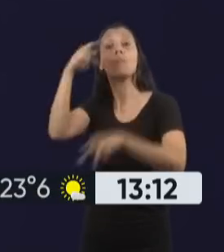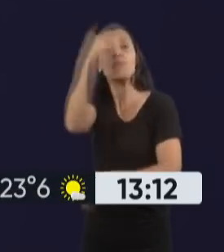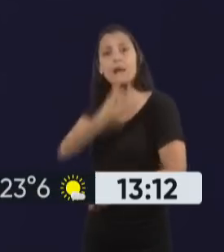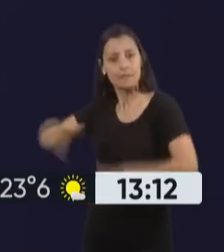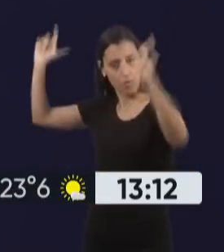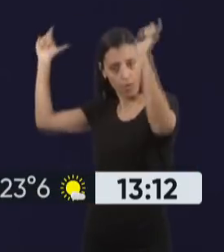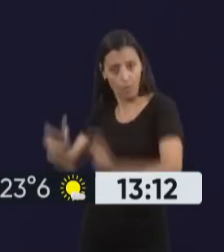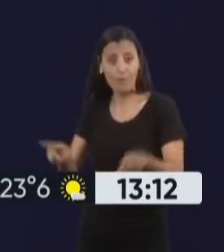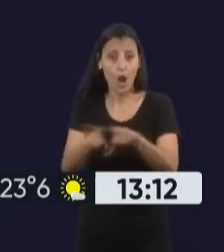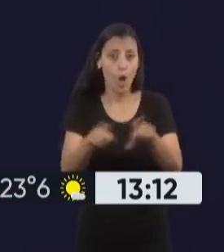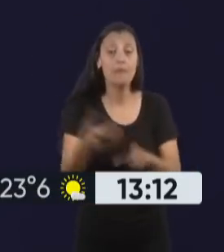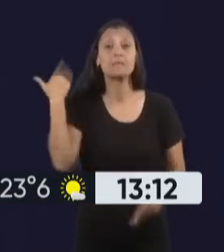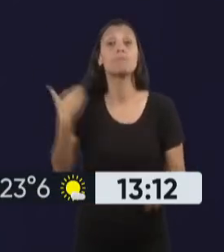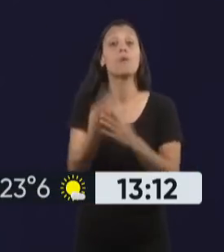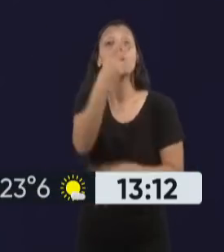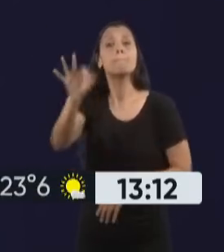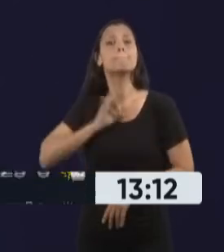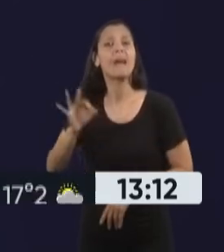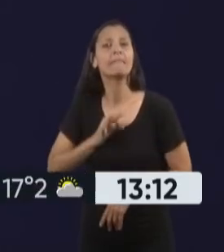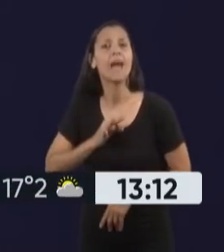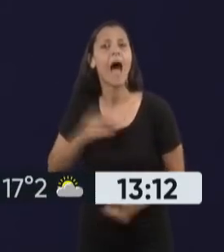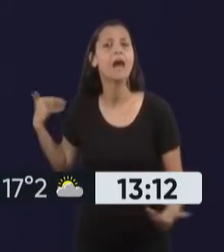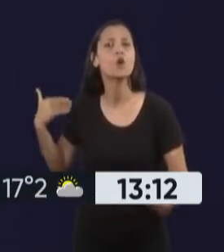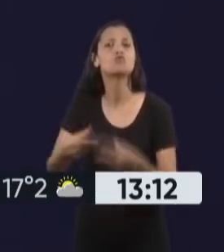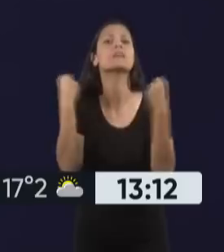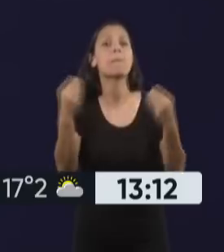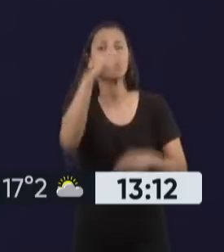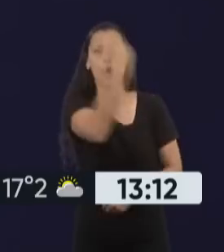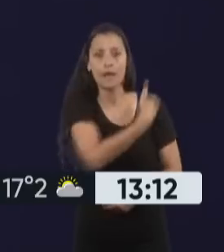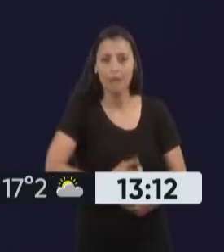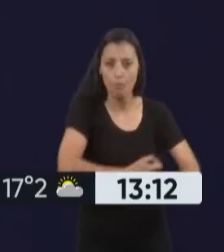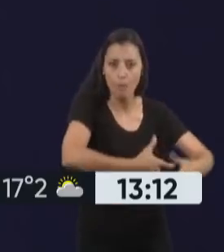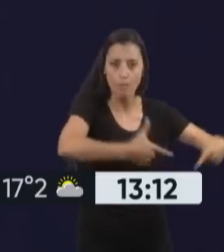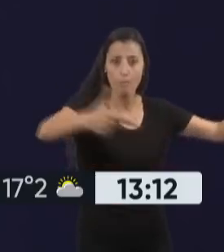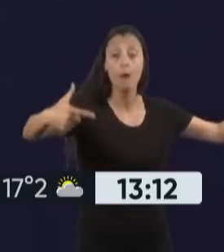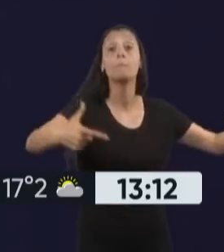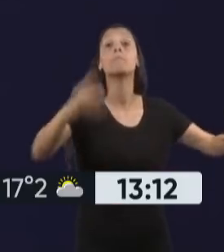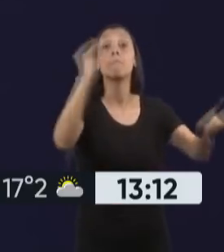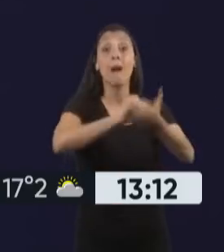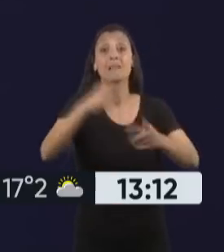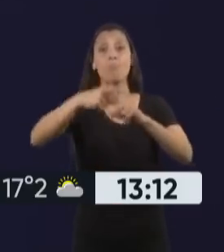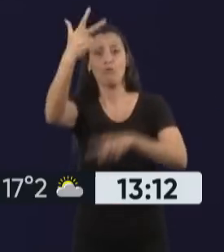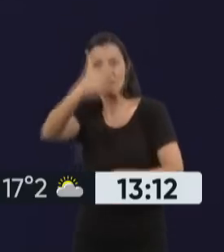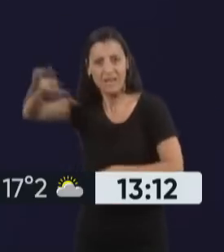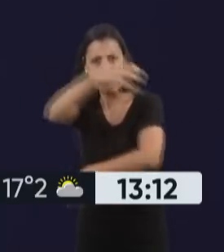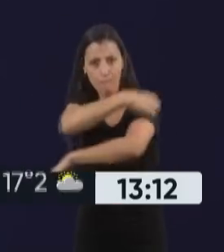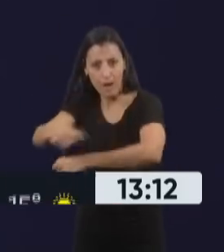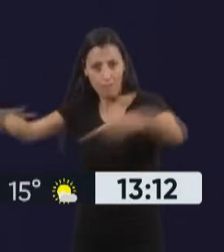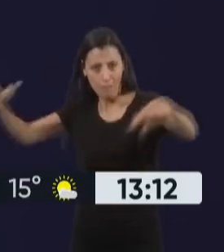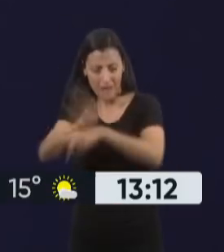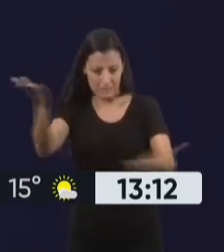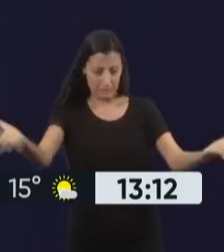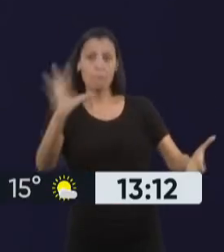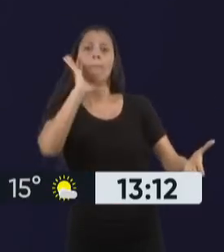años es que duplicaste el nivel del Estado y, sin embargo, multiplicaste por 3 la pobreza. Entonces,